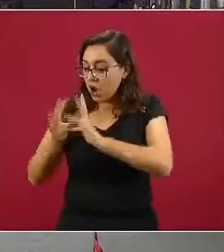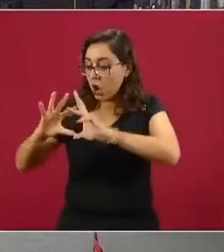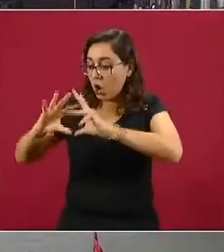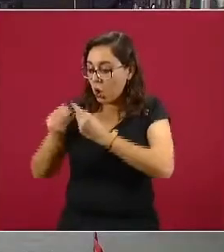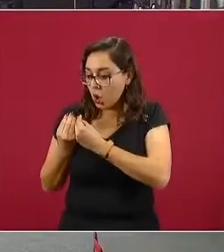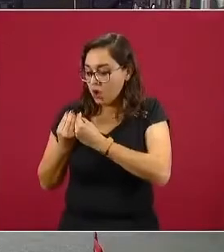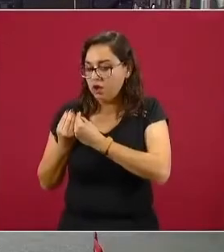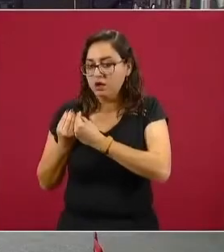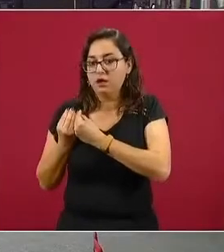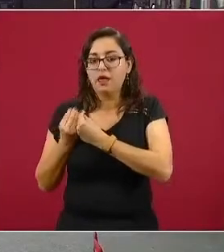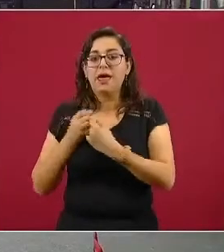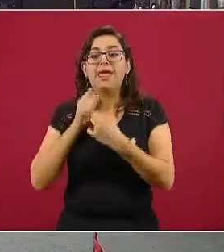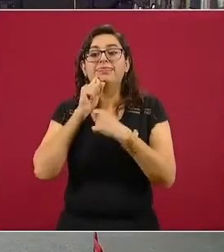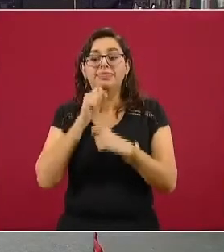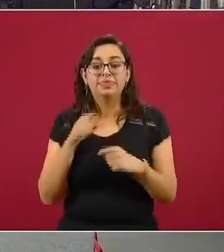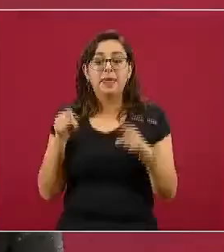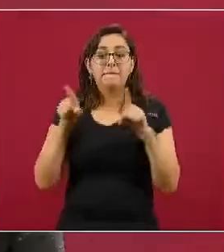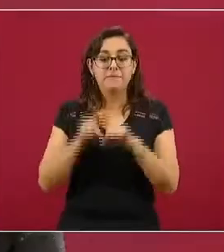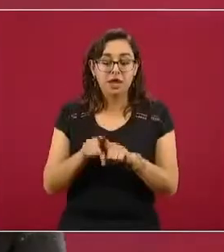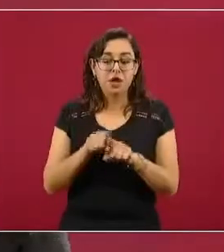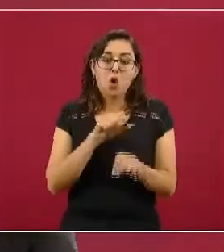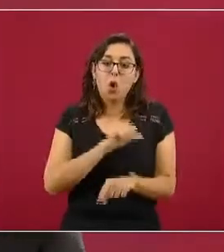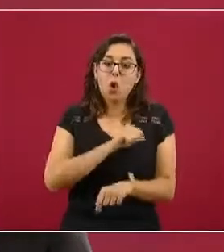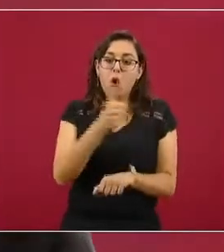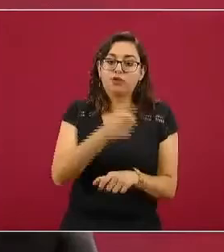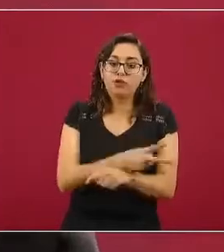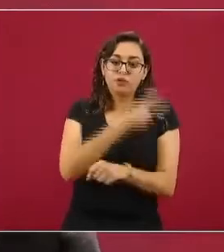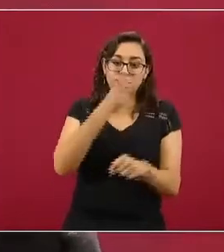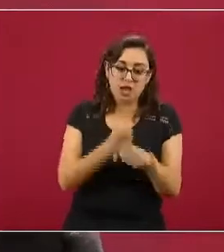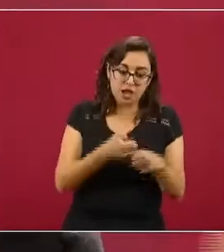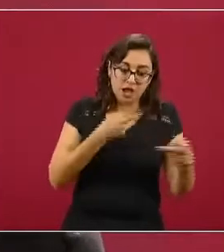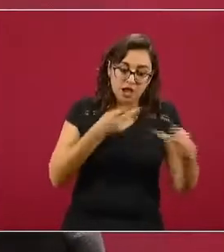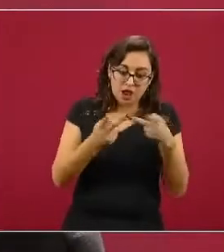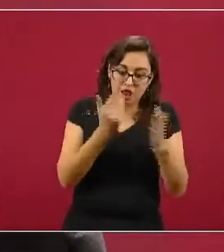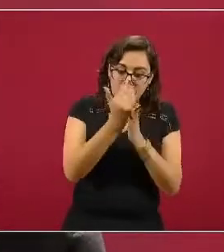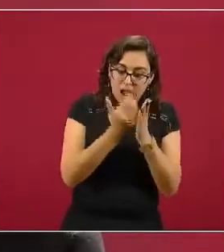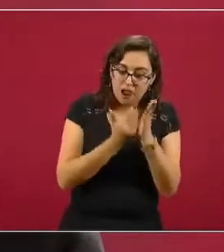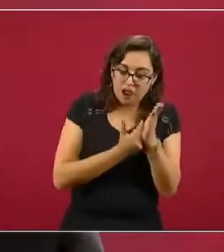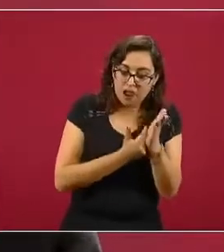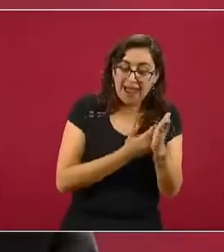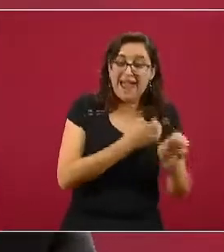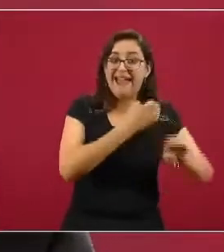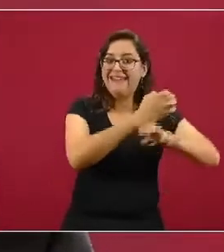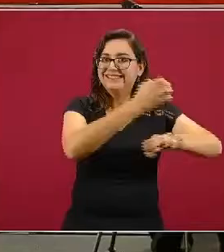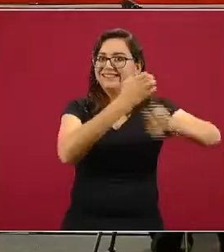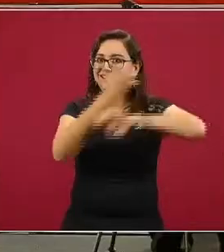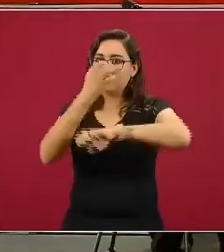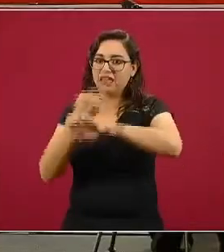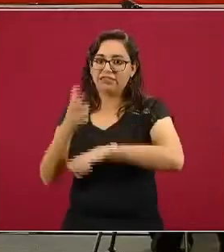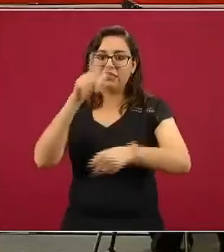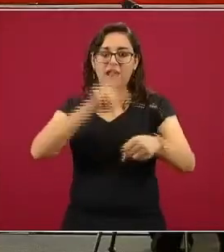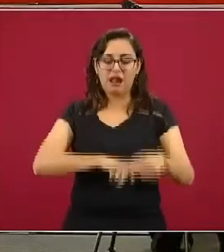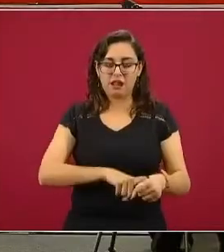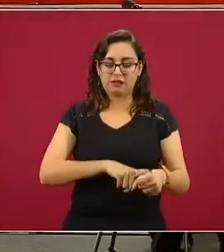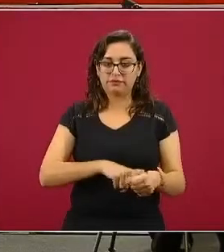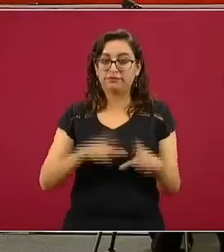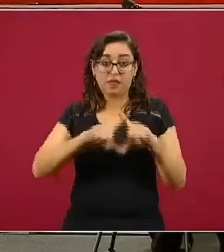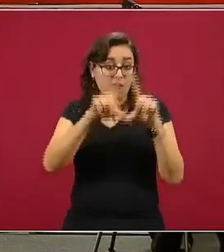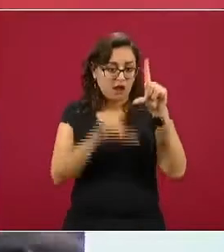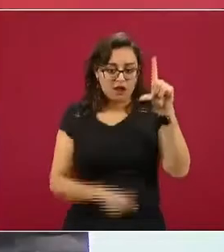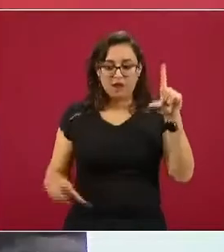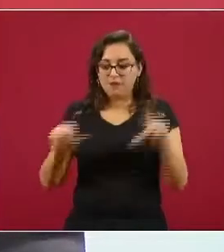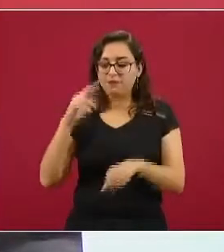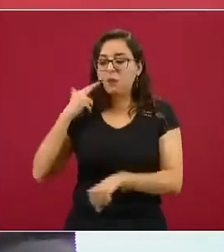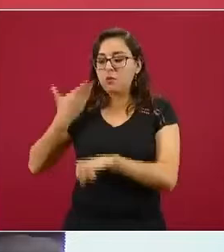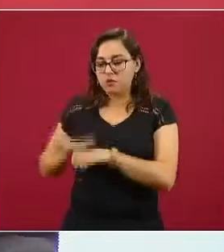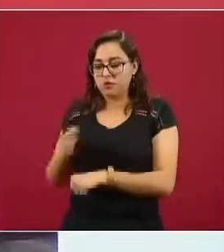los elementos también estratégicos pero locales. La responsabilidad general es del gobierno federal,